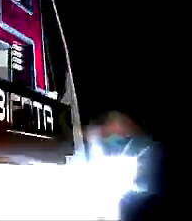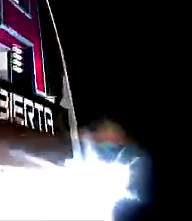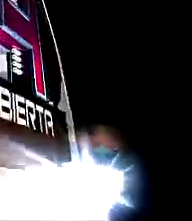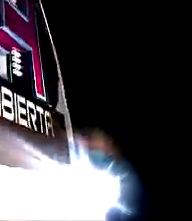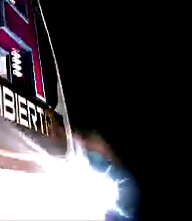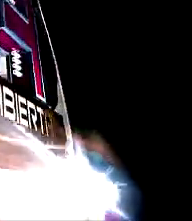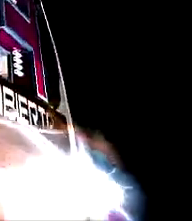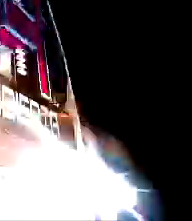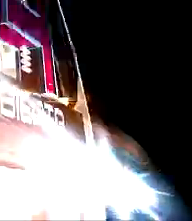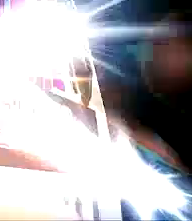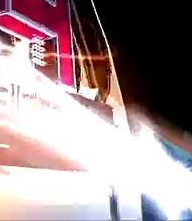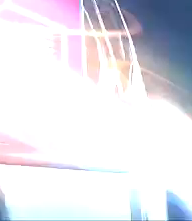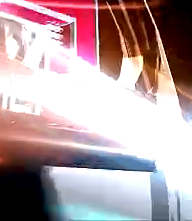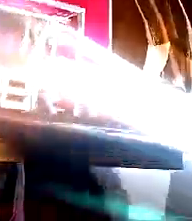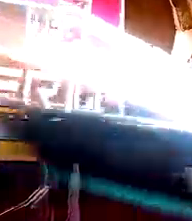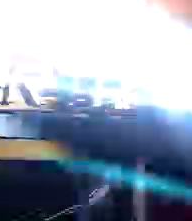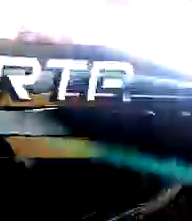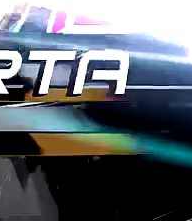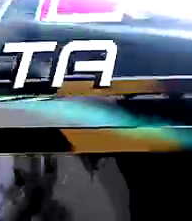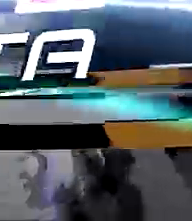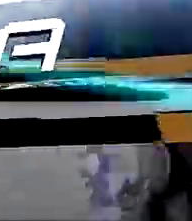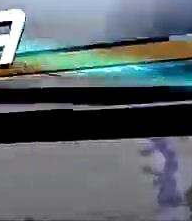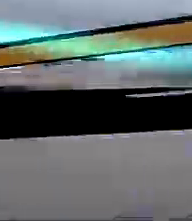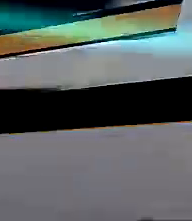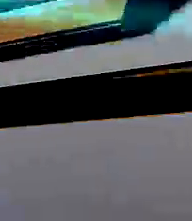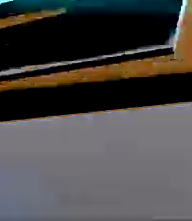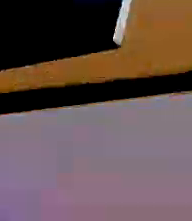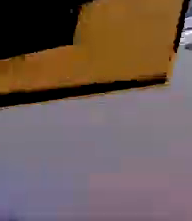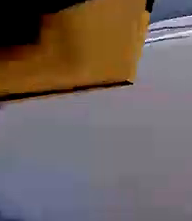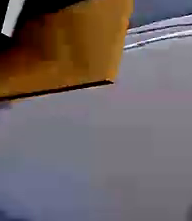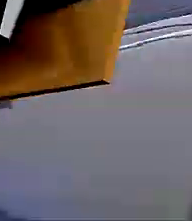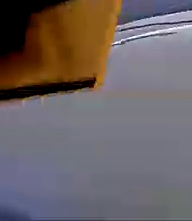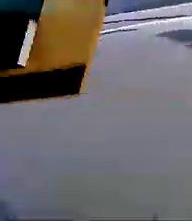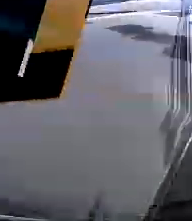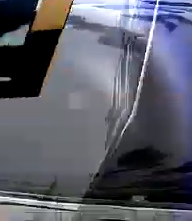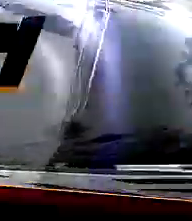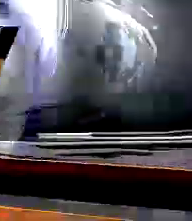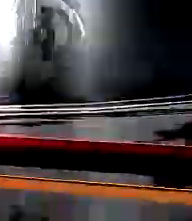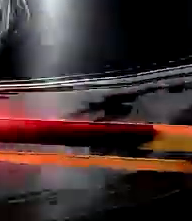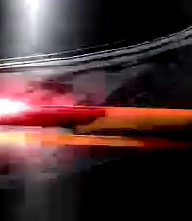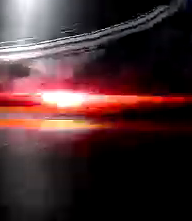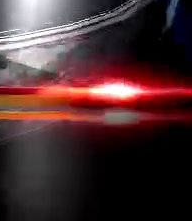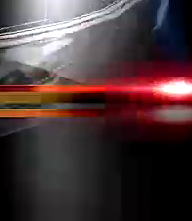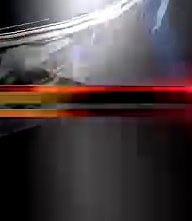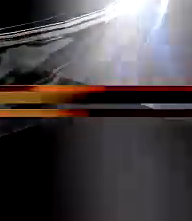Puerta Abierta. Comunicación directa entre usted y nosotros. Puerta Abierta.